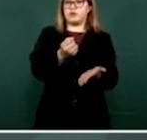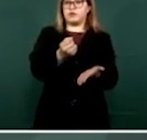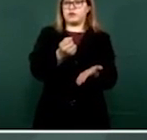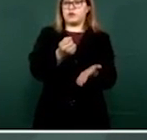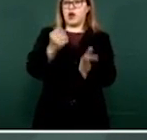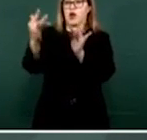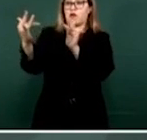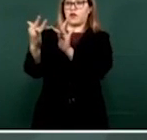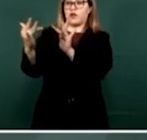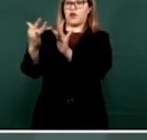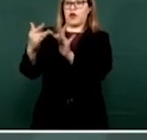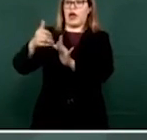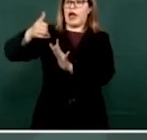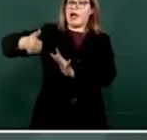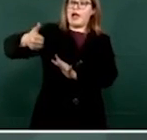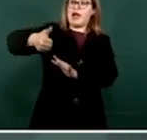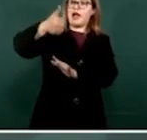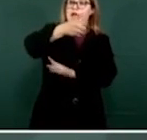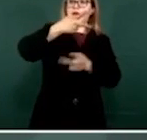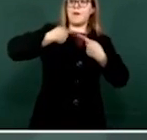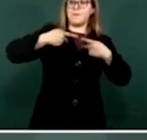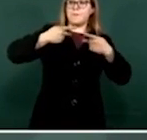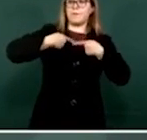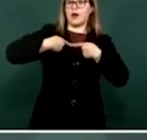directo a cada productor de caña.